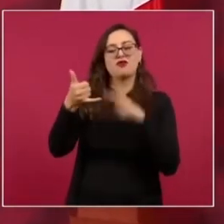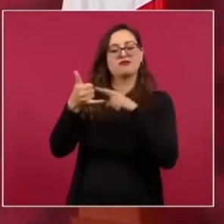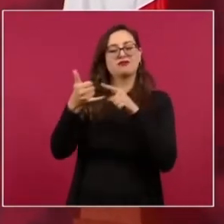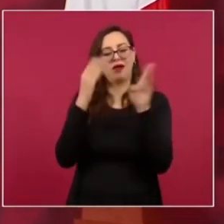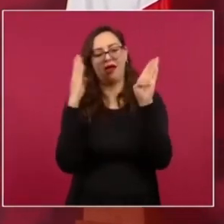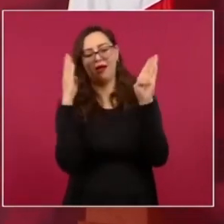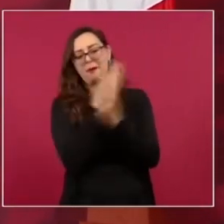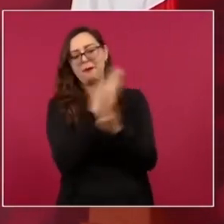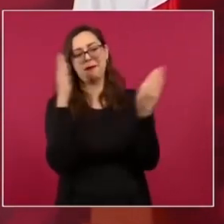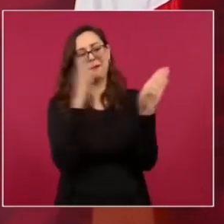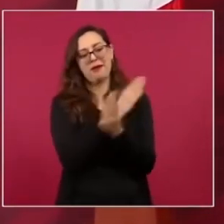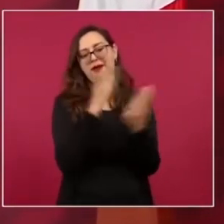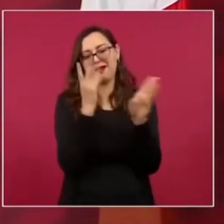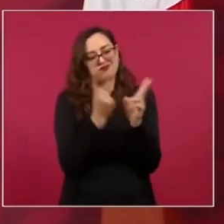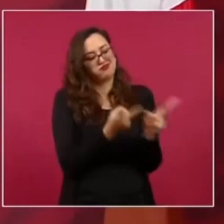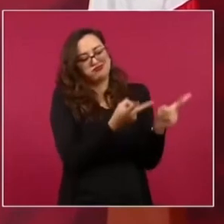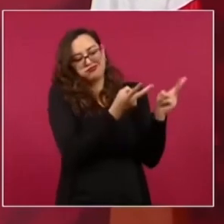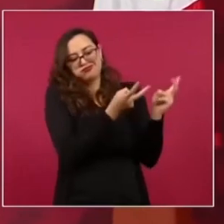y